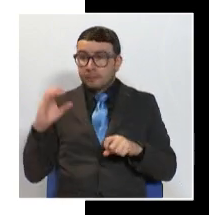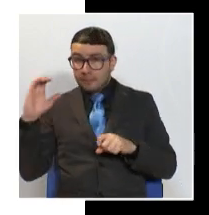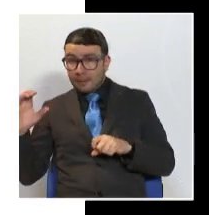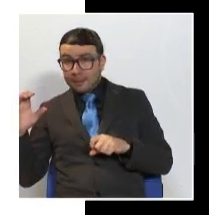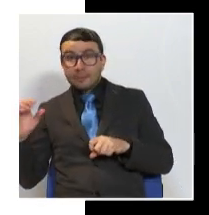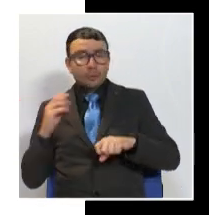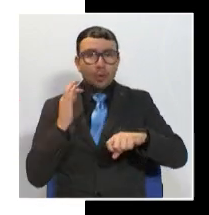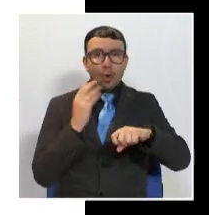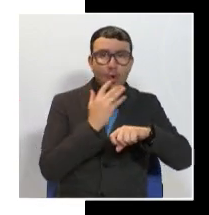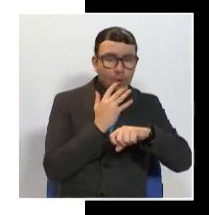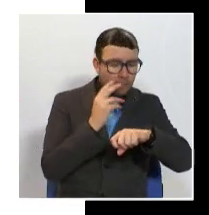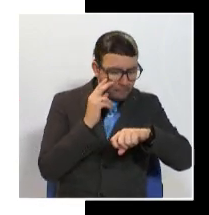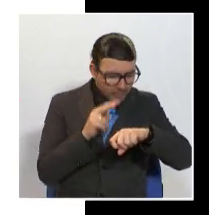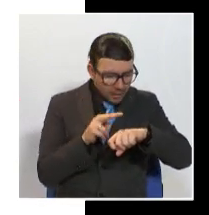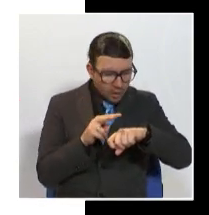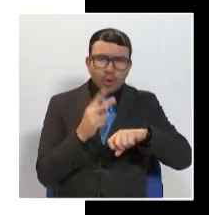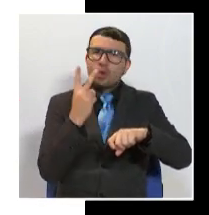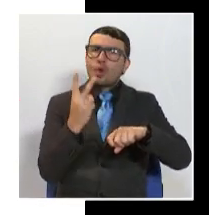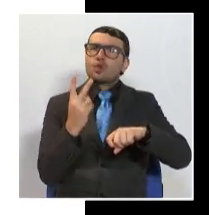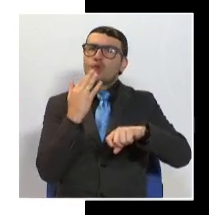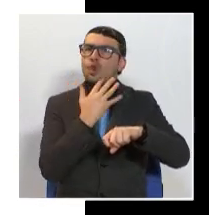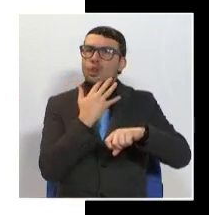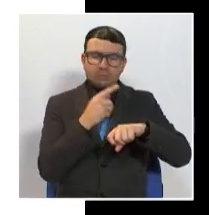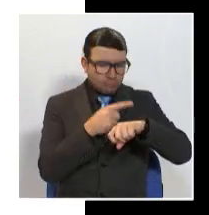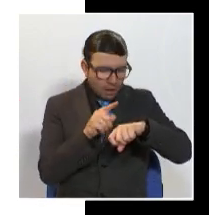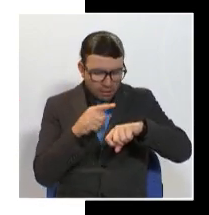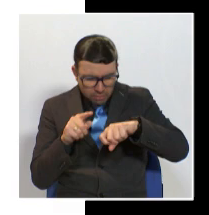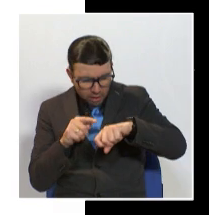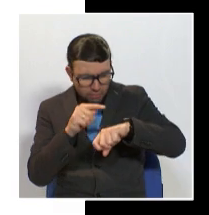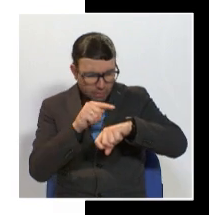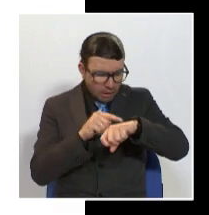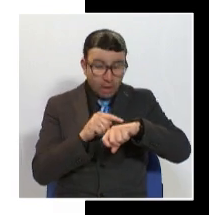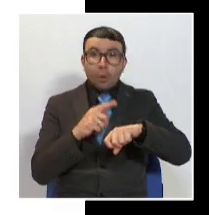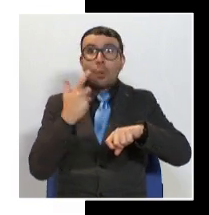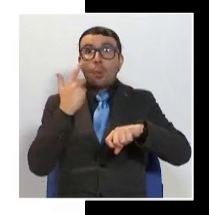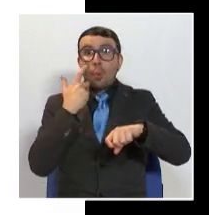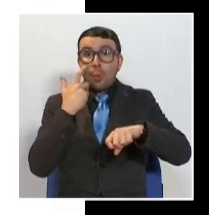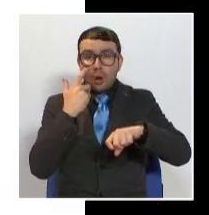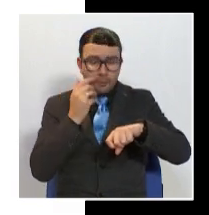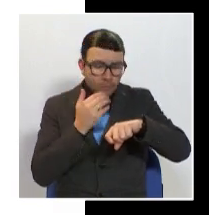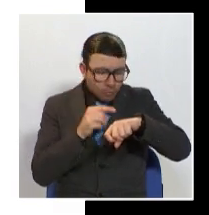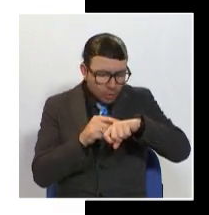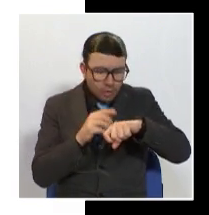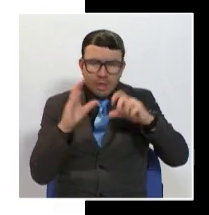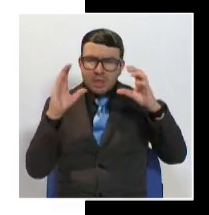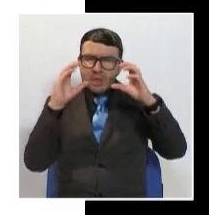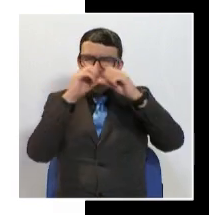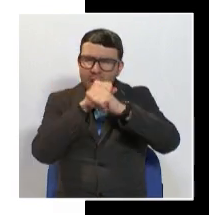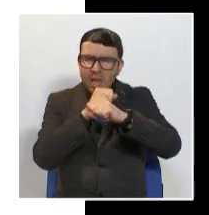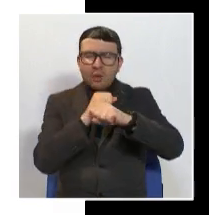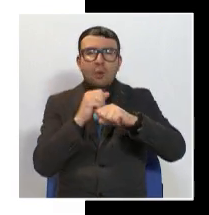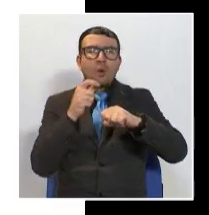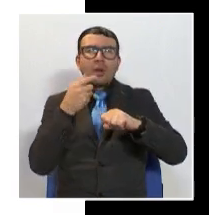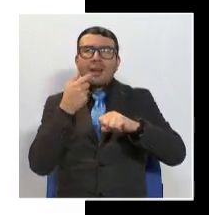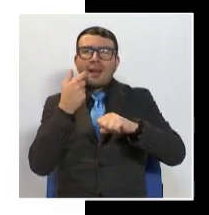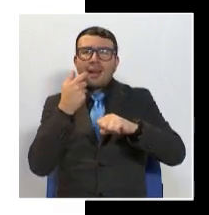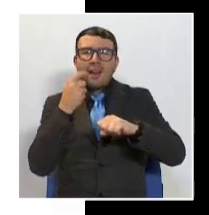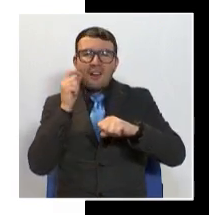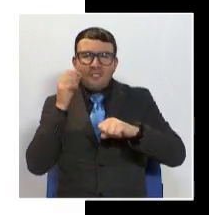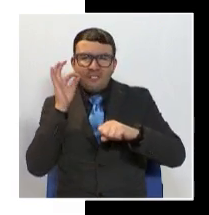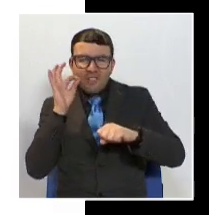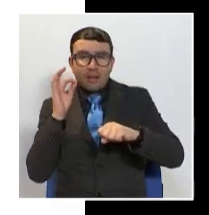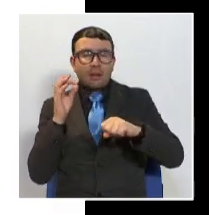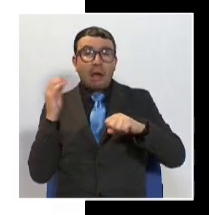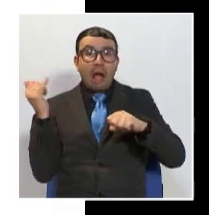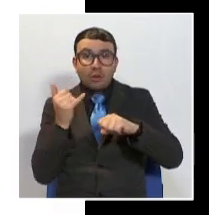lesión tiene más de 2 tonos de color, también es un signo de alarma. Sobre todo color negro, color pardo, café oscuro, azul,